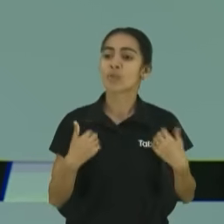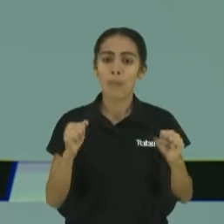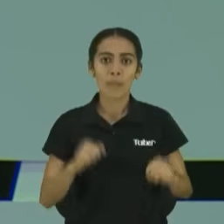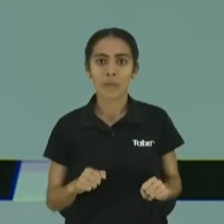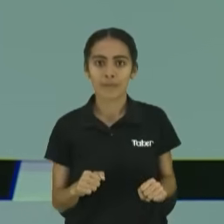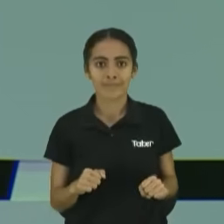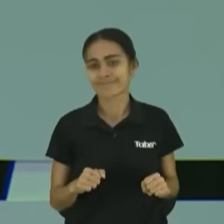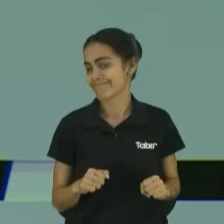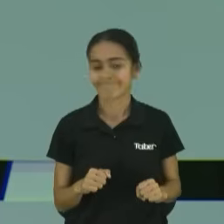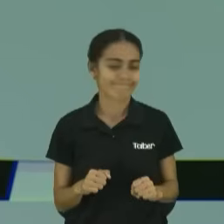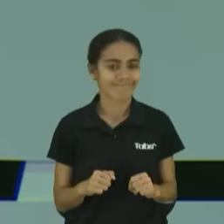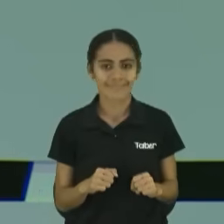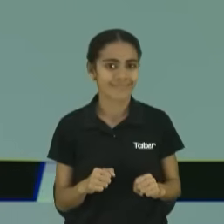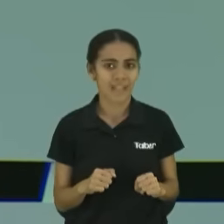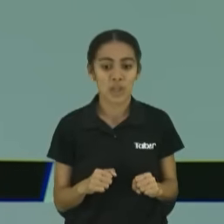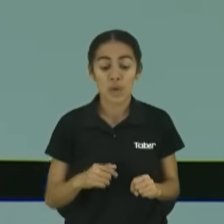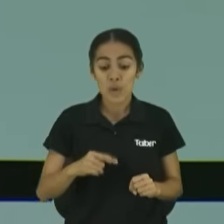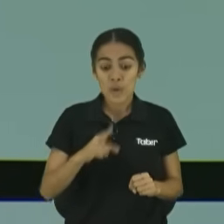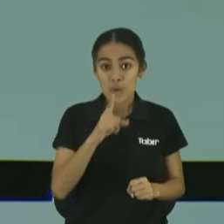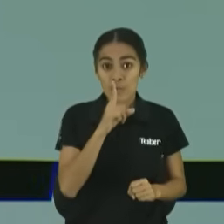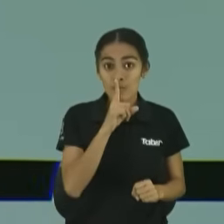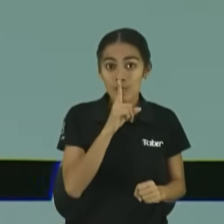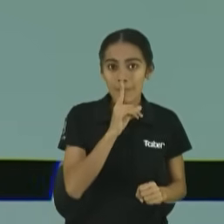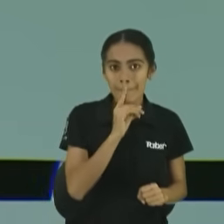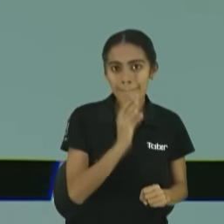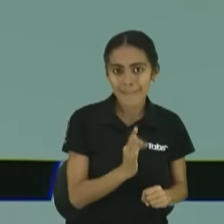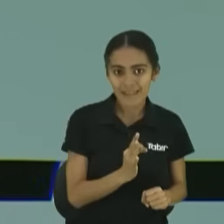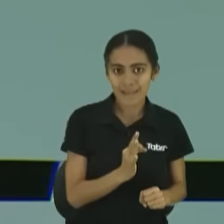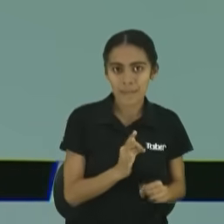hijo, te voy a humillar para que entendas que soy yo.